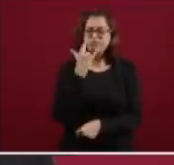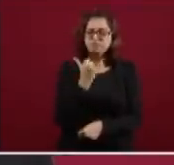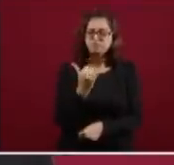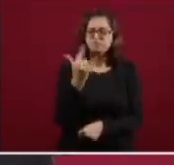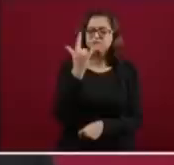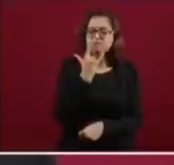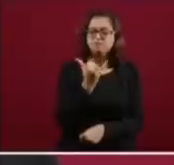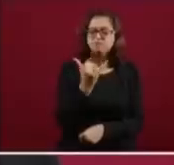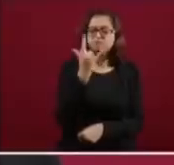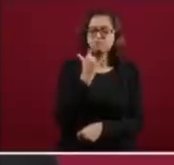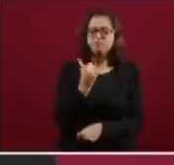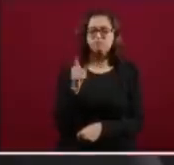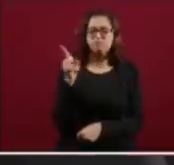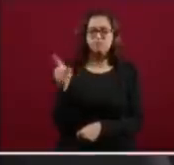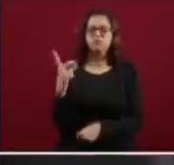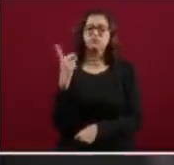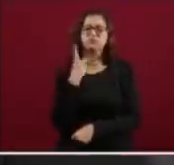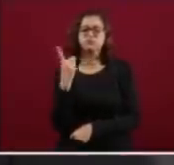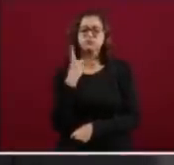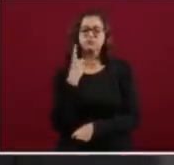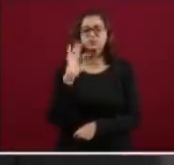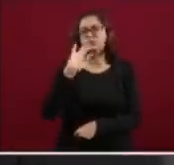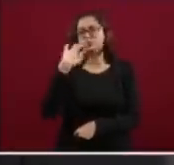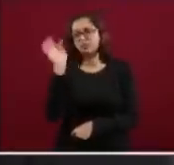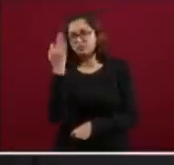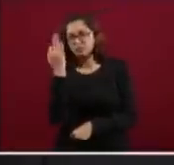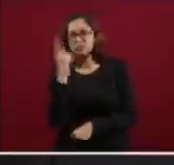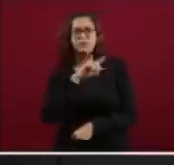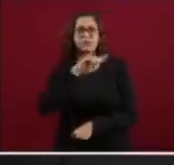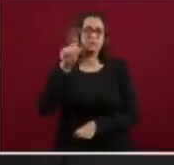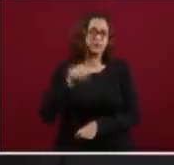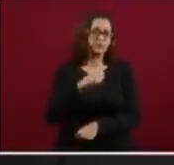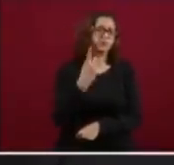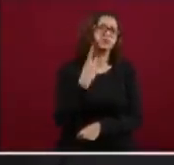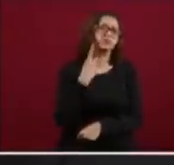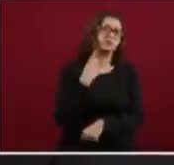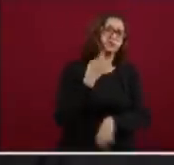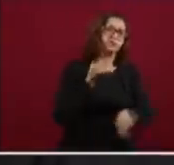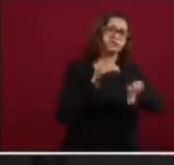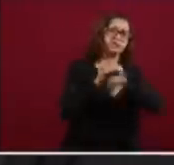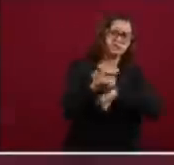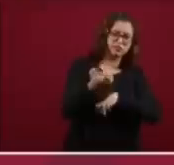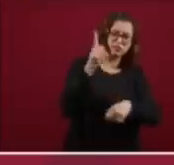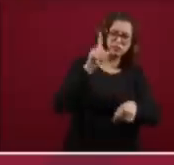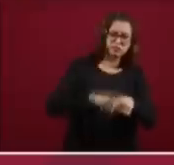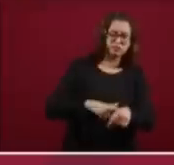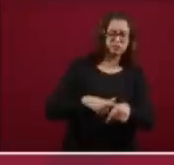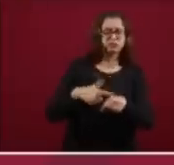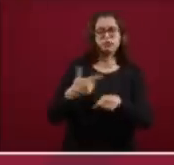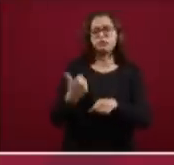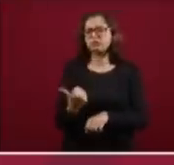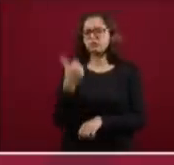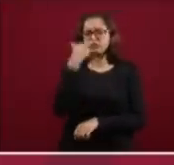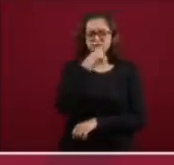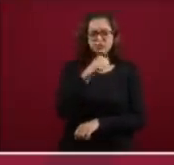de diputada federal diputada local siempre